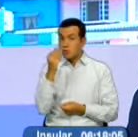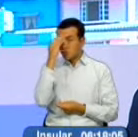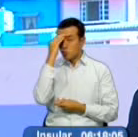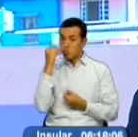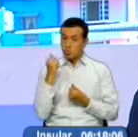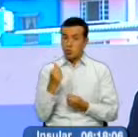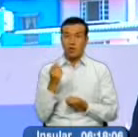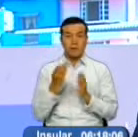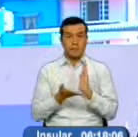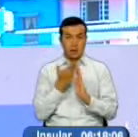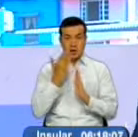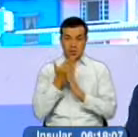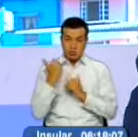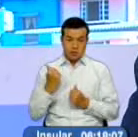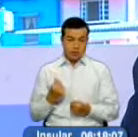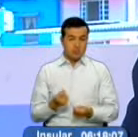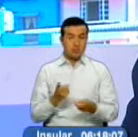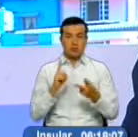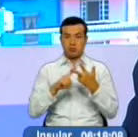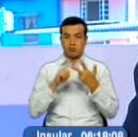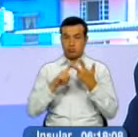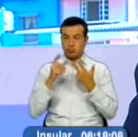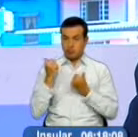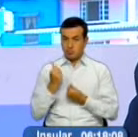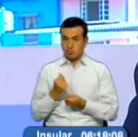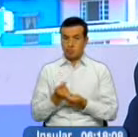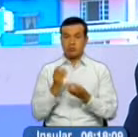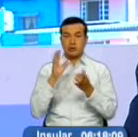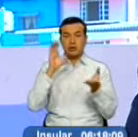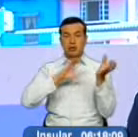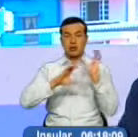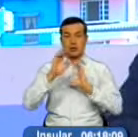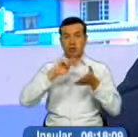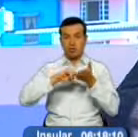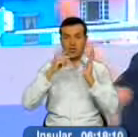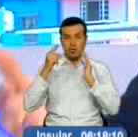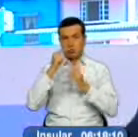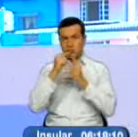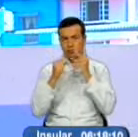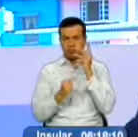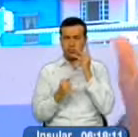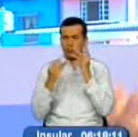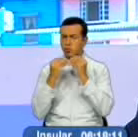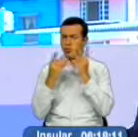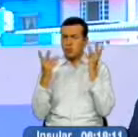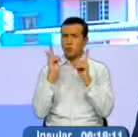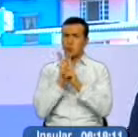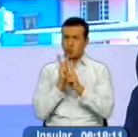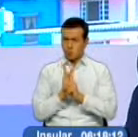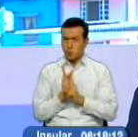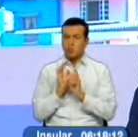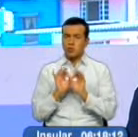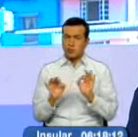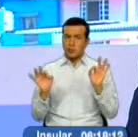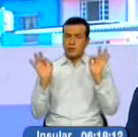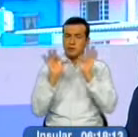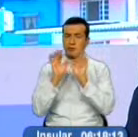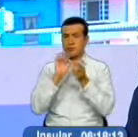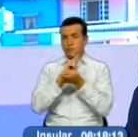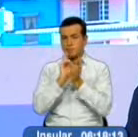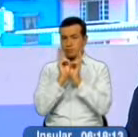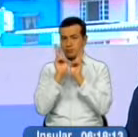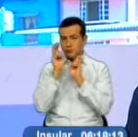de educación superior, tienes un aumento de la inversión en ciencia y tecnología, es decir, tienes aspectos contundentes en materia de la